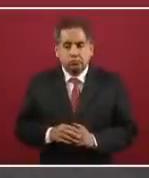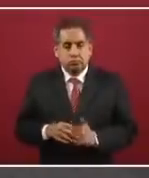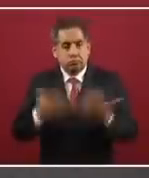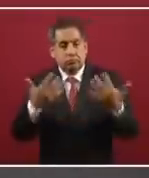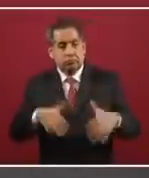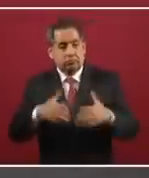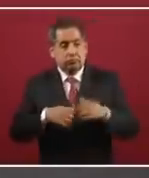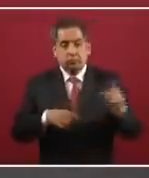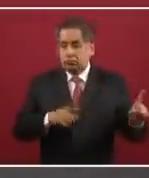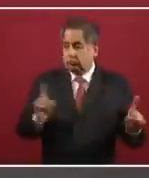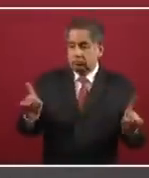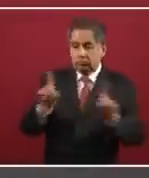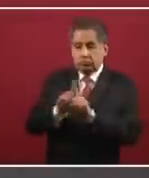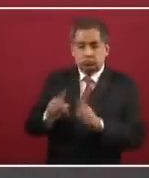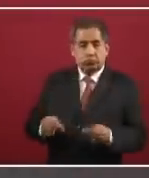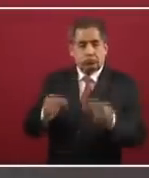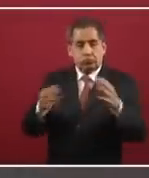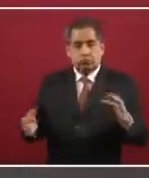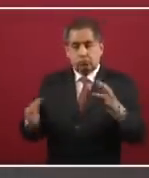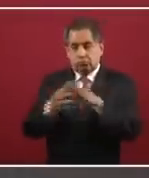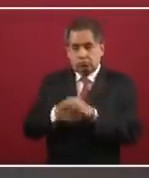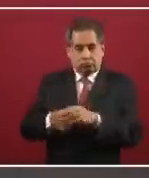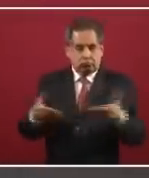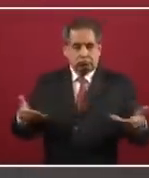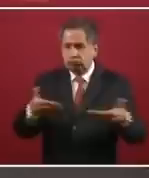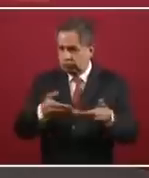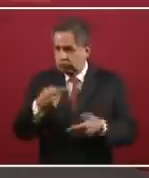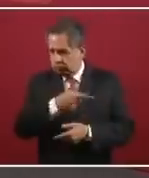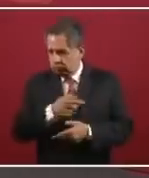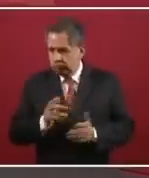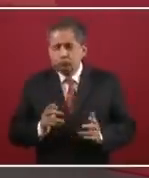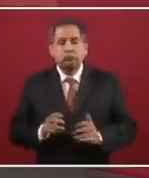empresa que va a hacer las banquetas.